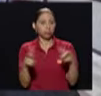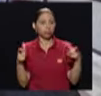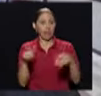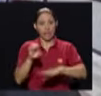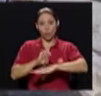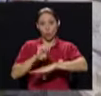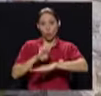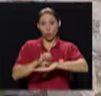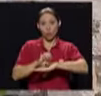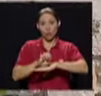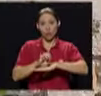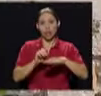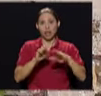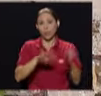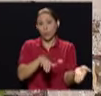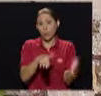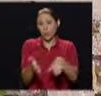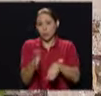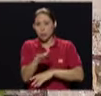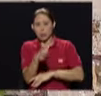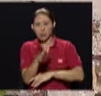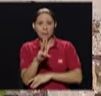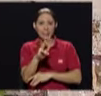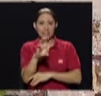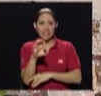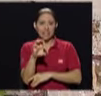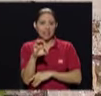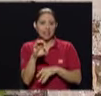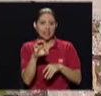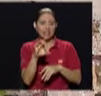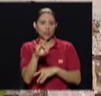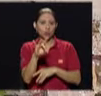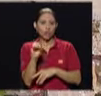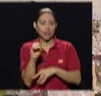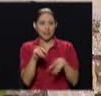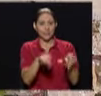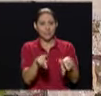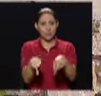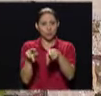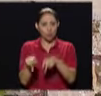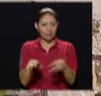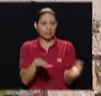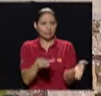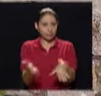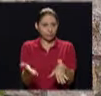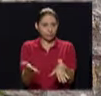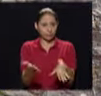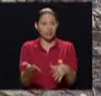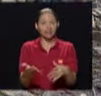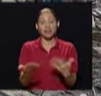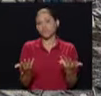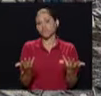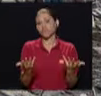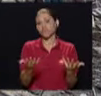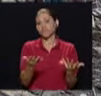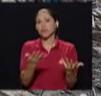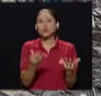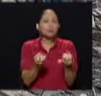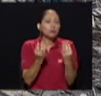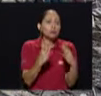En Ecuador se perdieron la vida de alrededor de 680 personas y se destruyeron